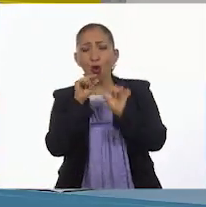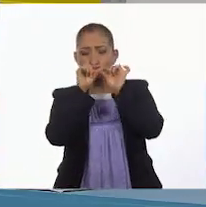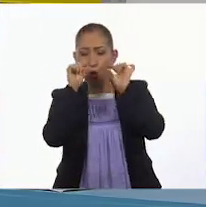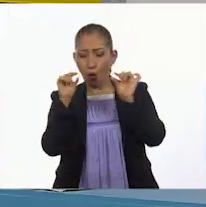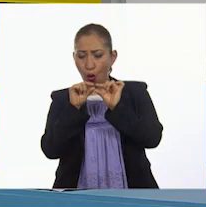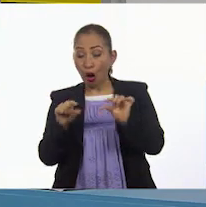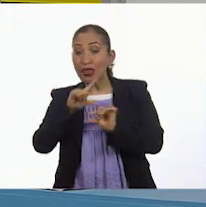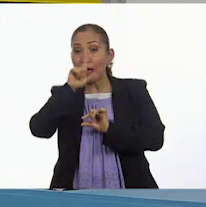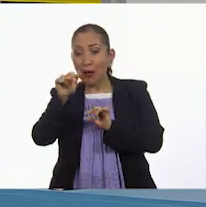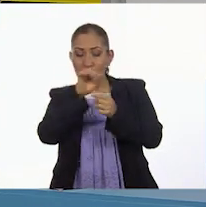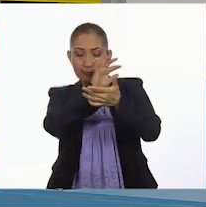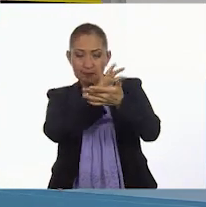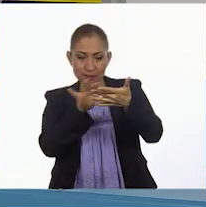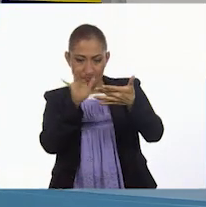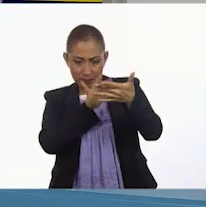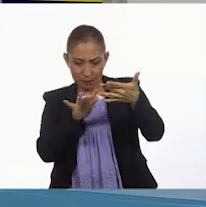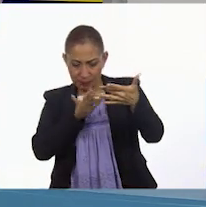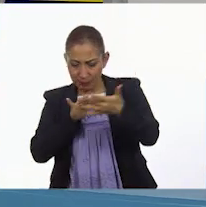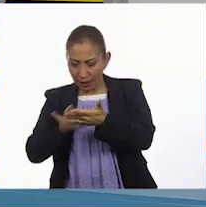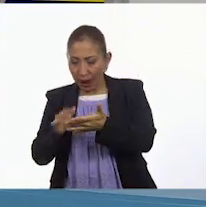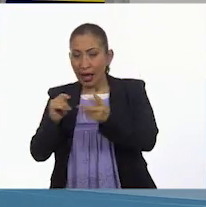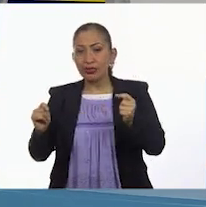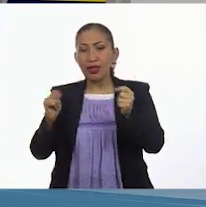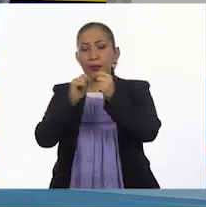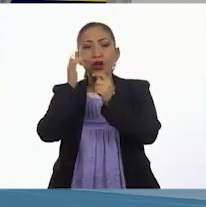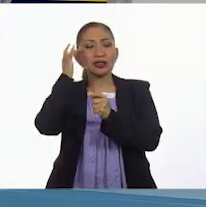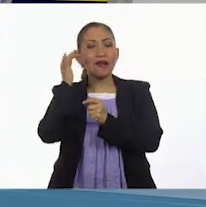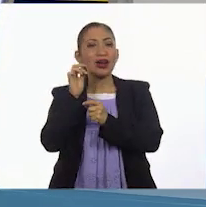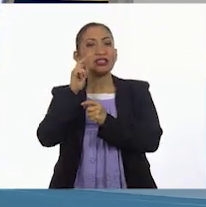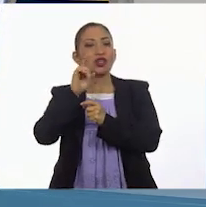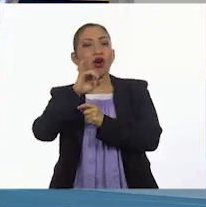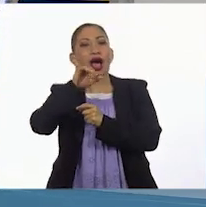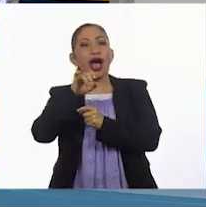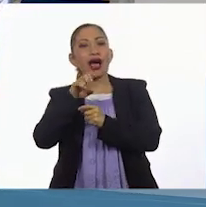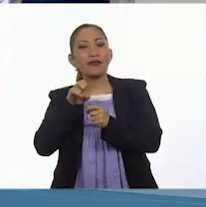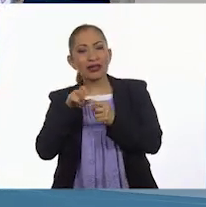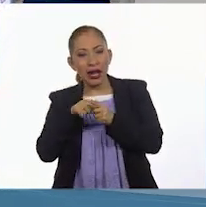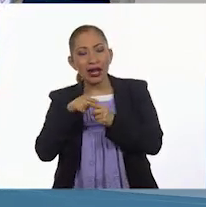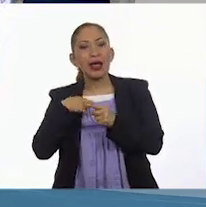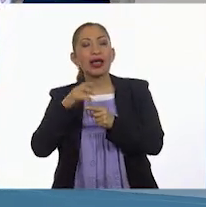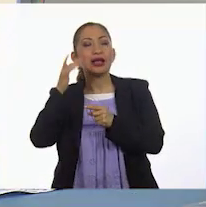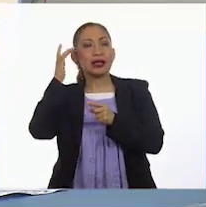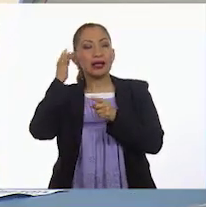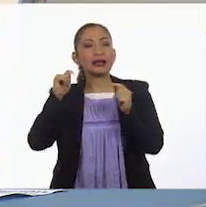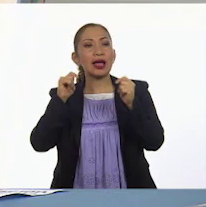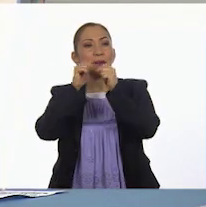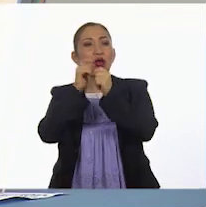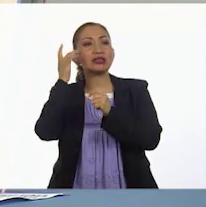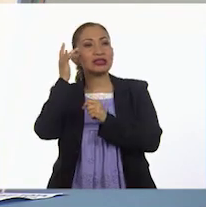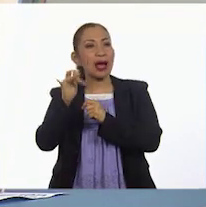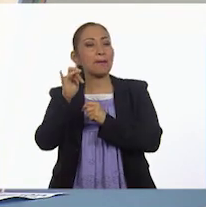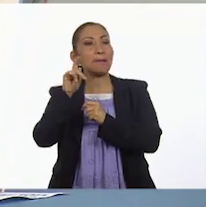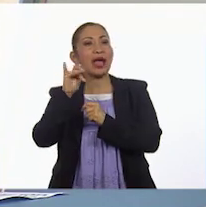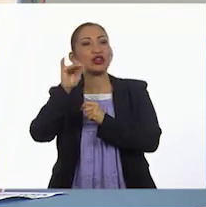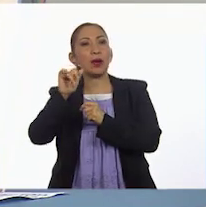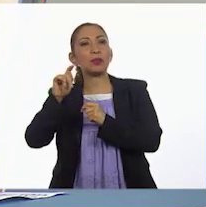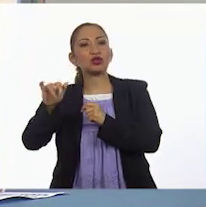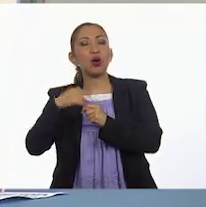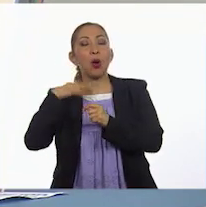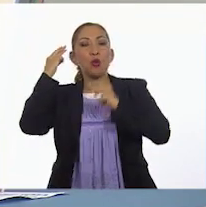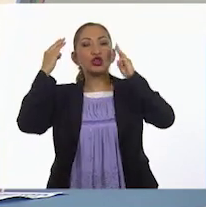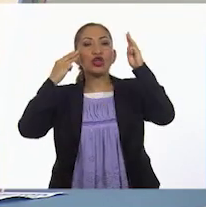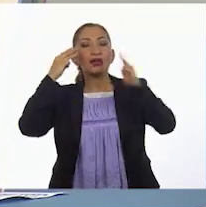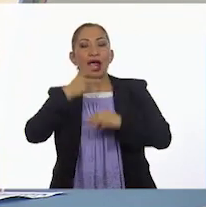una redacción y tenemos Templo de San Francisco Javier, Templo de San Pedro Apóstol, Museo Nacional del